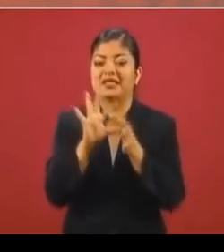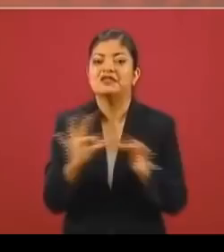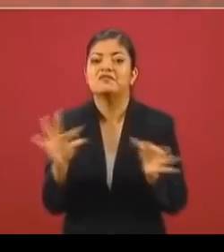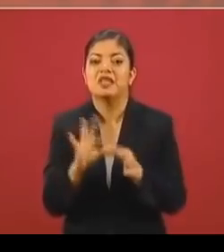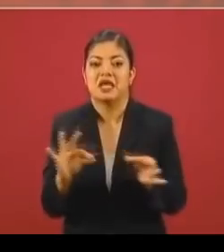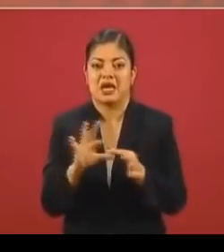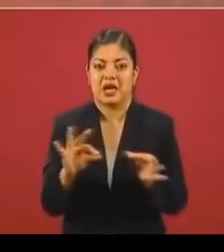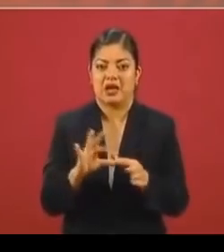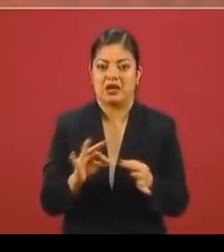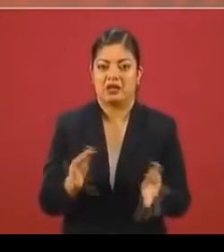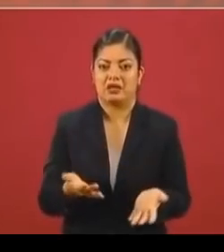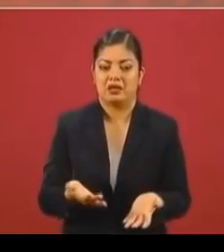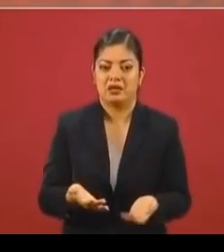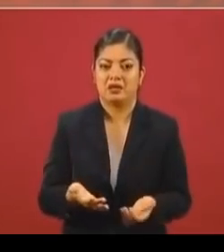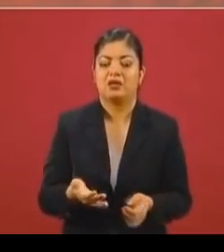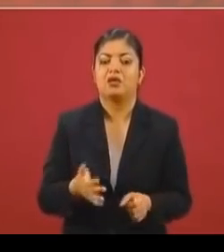cuál es